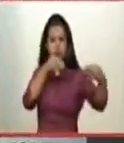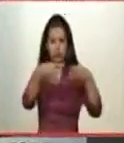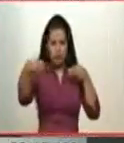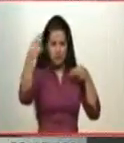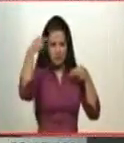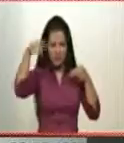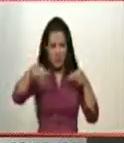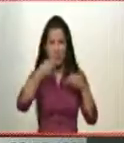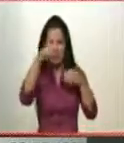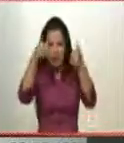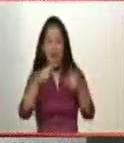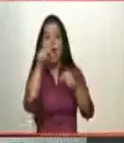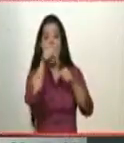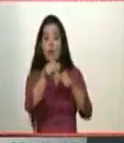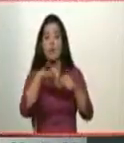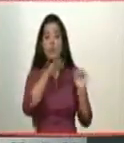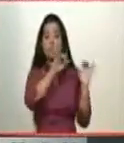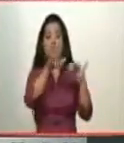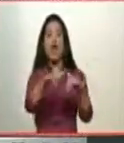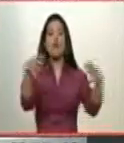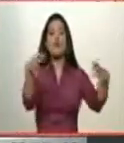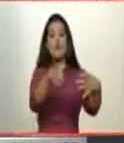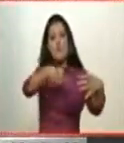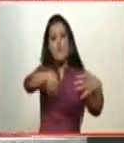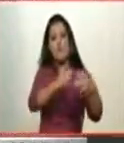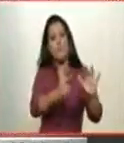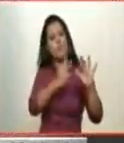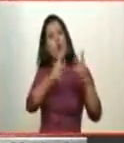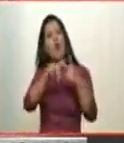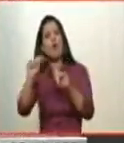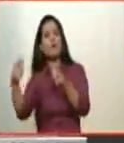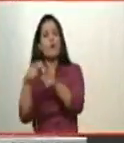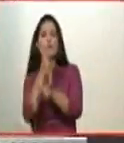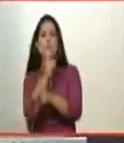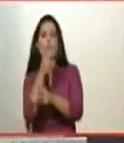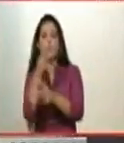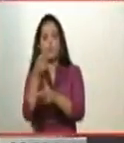presentará la séptima bohemia y los sopranos. Ameliut Hernández, La Noticia.